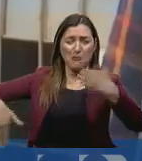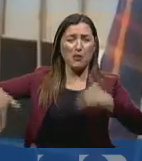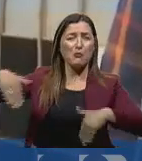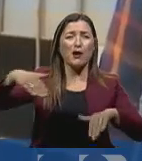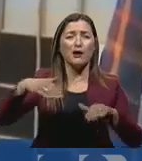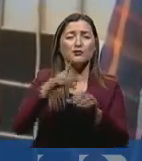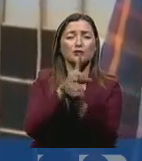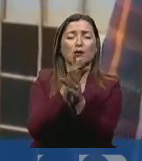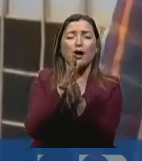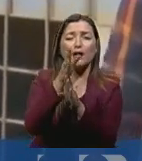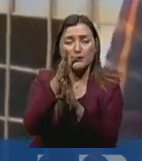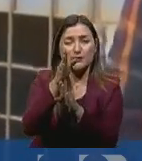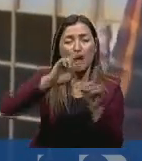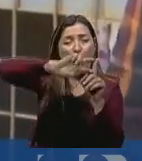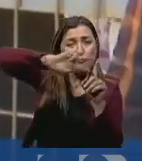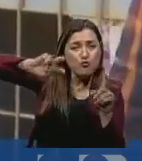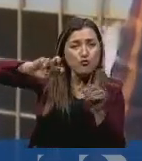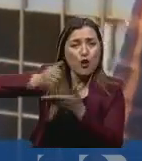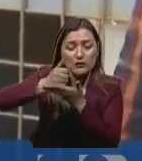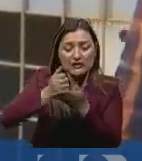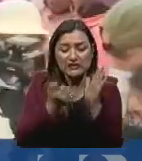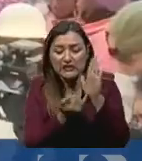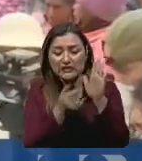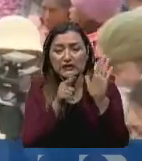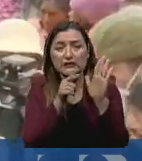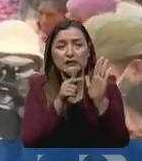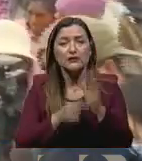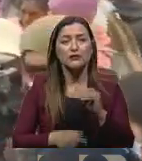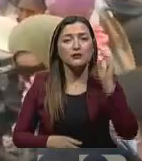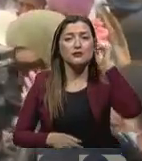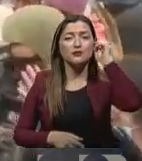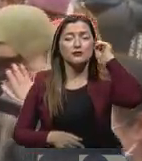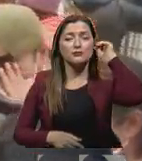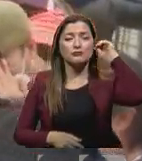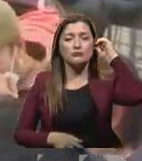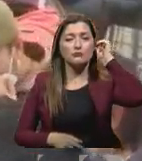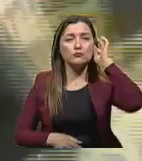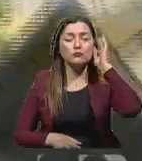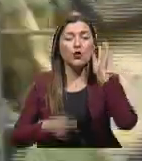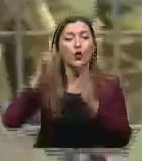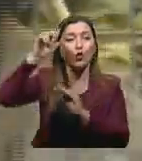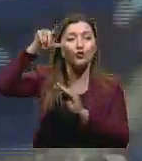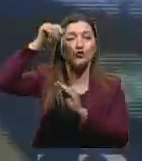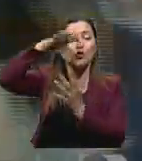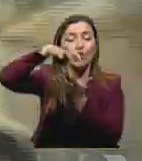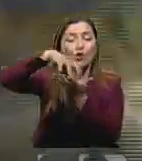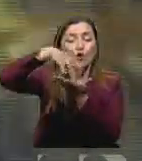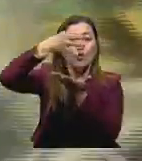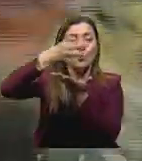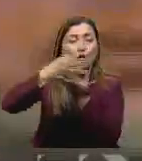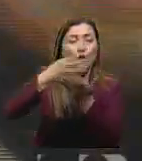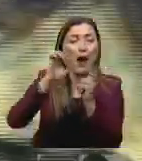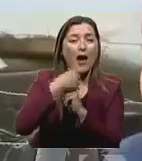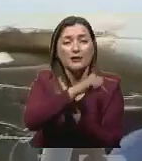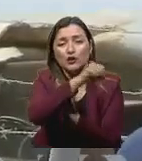forense y un antropólogo que está ayudando a la identificación según el gobernador de la provincia de cotopaxi la